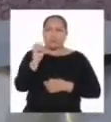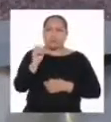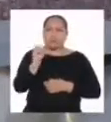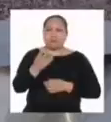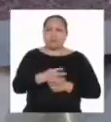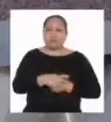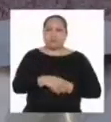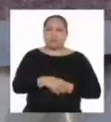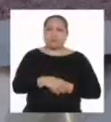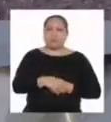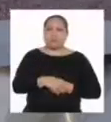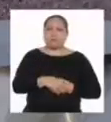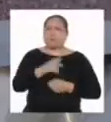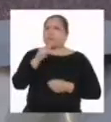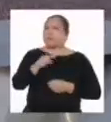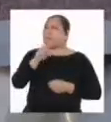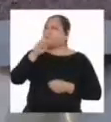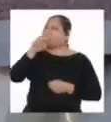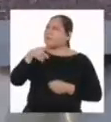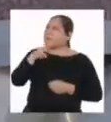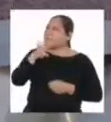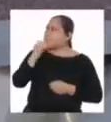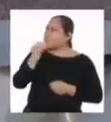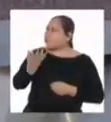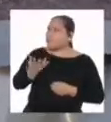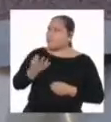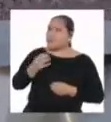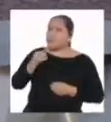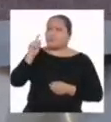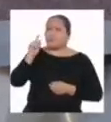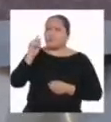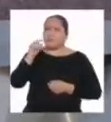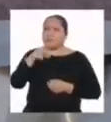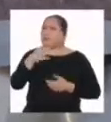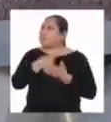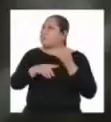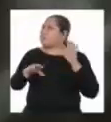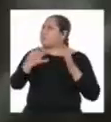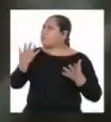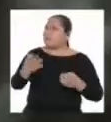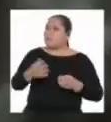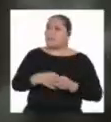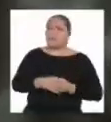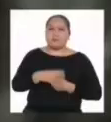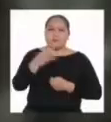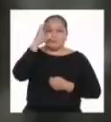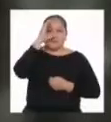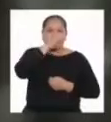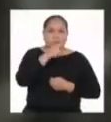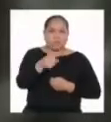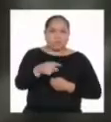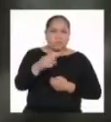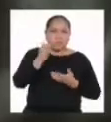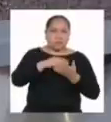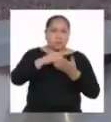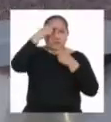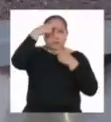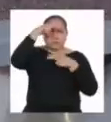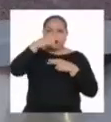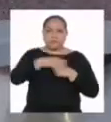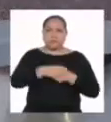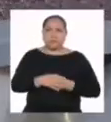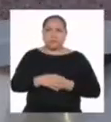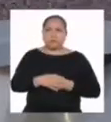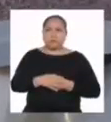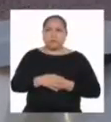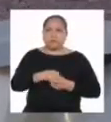2040. ¿Estamos en el 2040? ¡Atoj! ¿Qué has hecho? Sigue buscando más noticias.